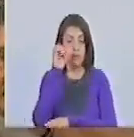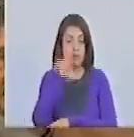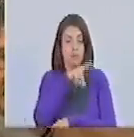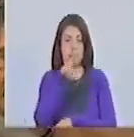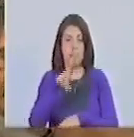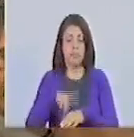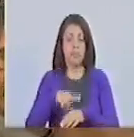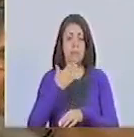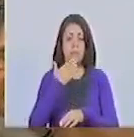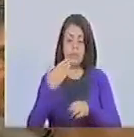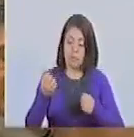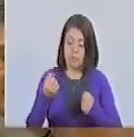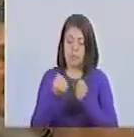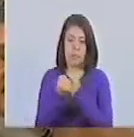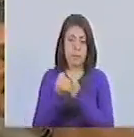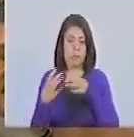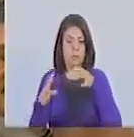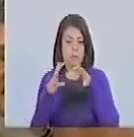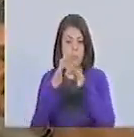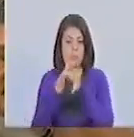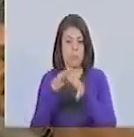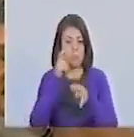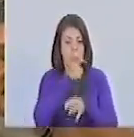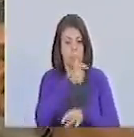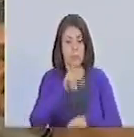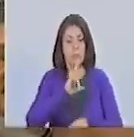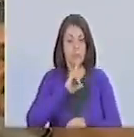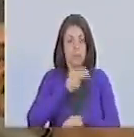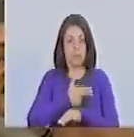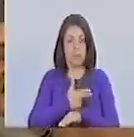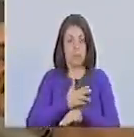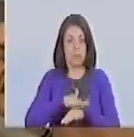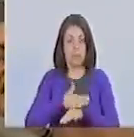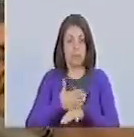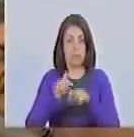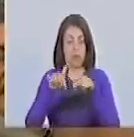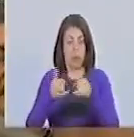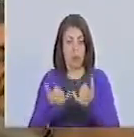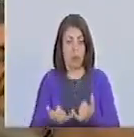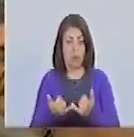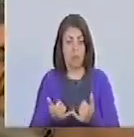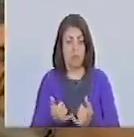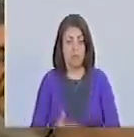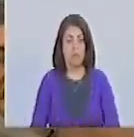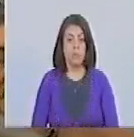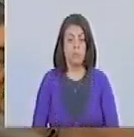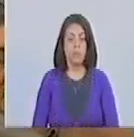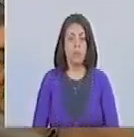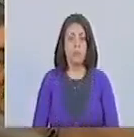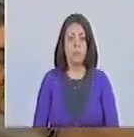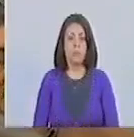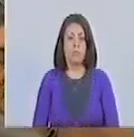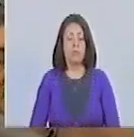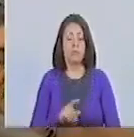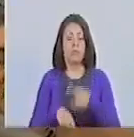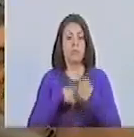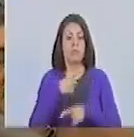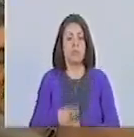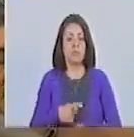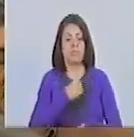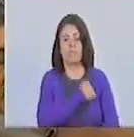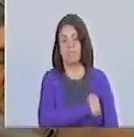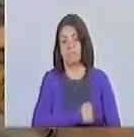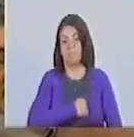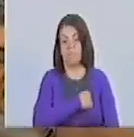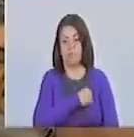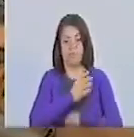debe solidarizarse con el pueblo de Honduras, puesto que en estos momentos, después de los